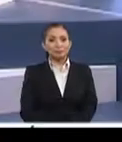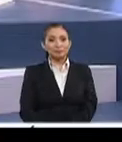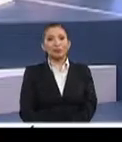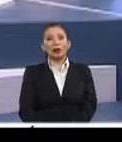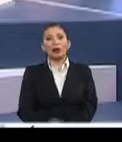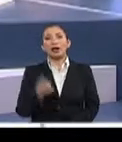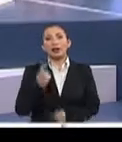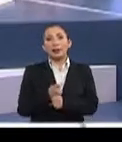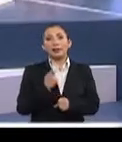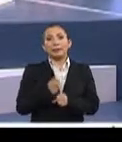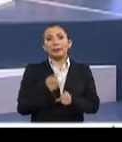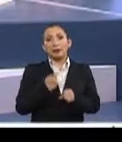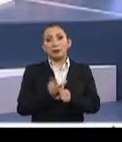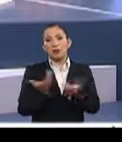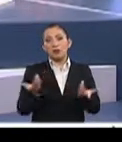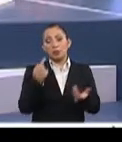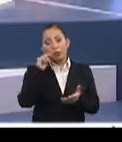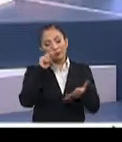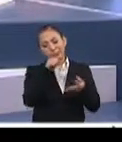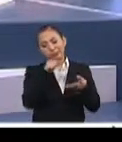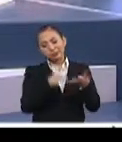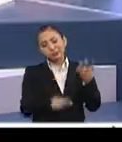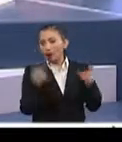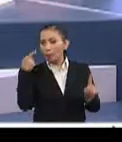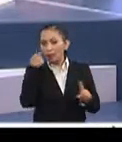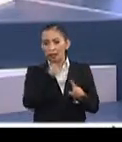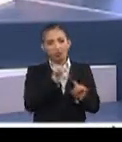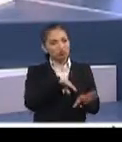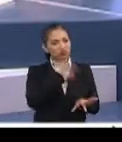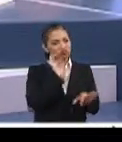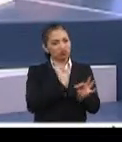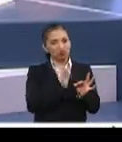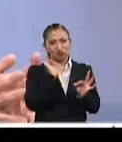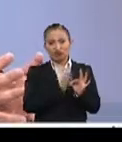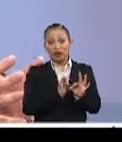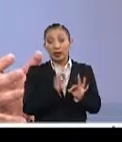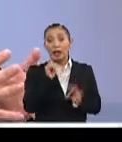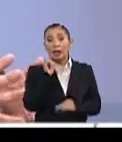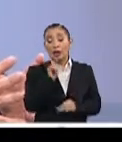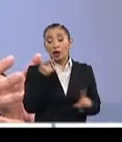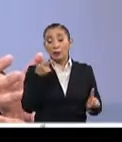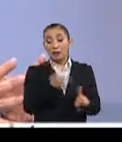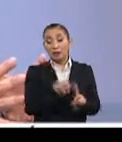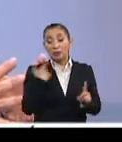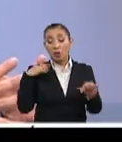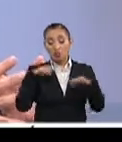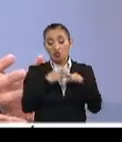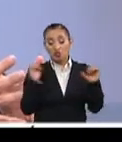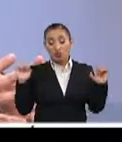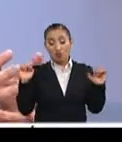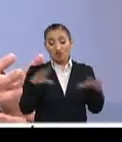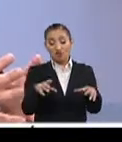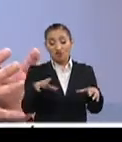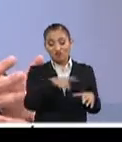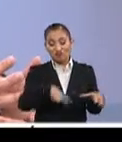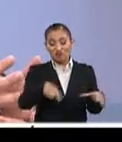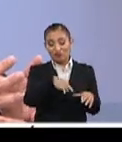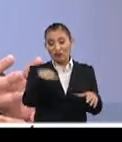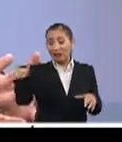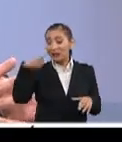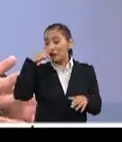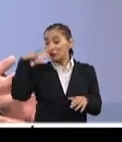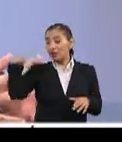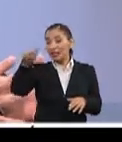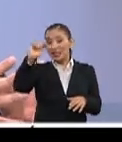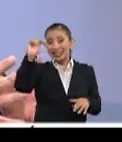En primera instancia se cumplen los objetivos. El objetivo de ser un punto de encuentro en donde los